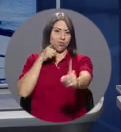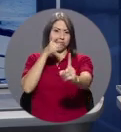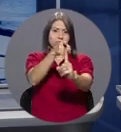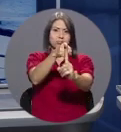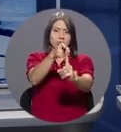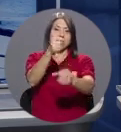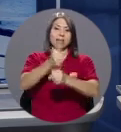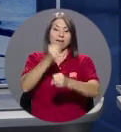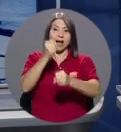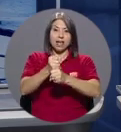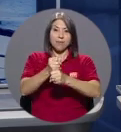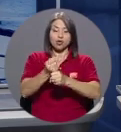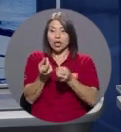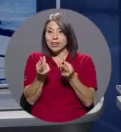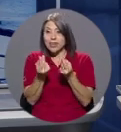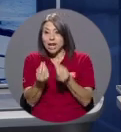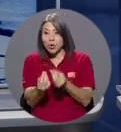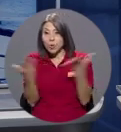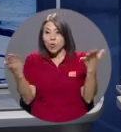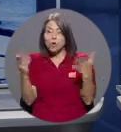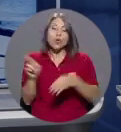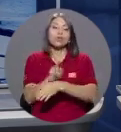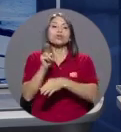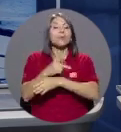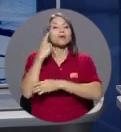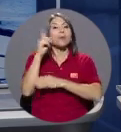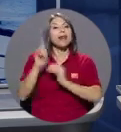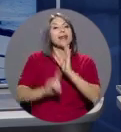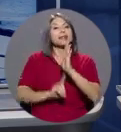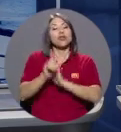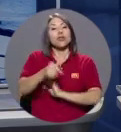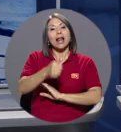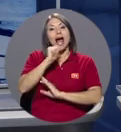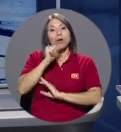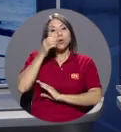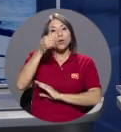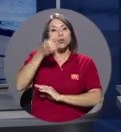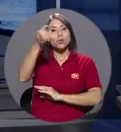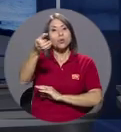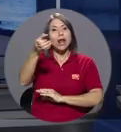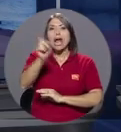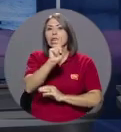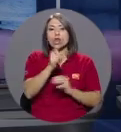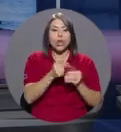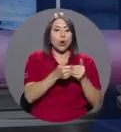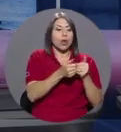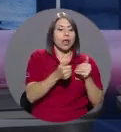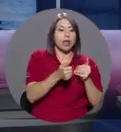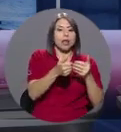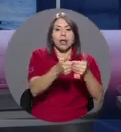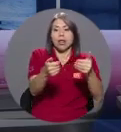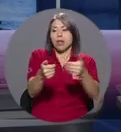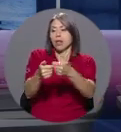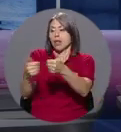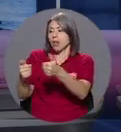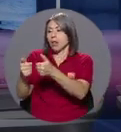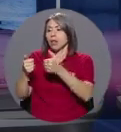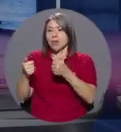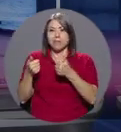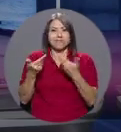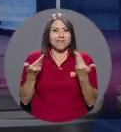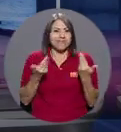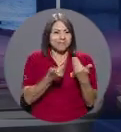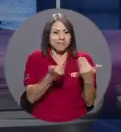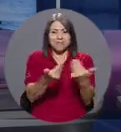un solo norte, ¿verdad? Que trabajemos y que utilicemos los recursos estatales para poder desarrollar la acuacultura y que no estemos realizando esfuerzos aislados